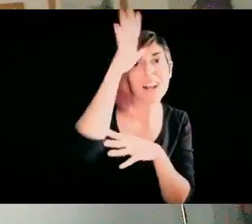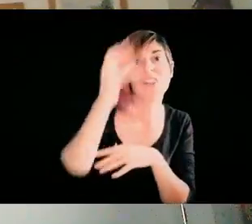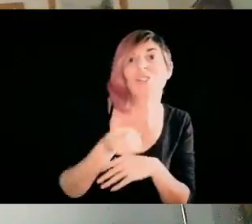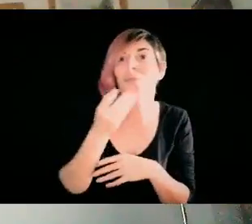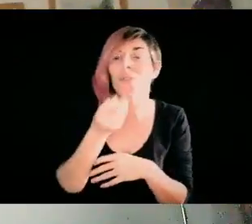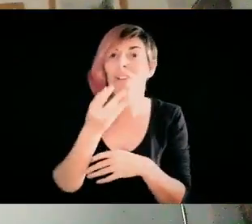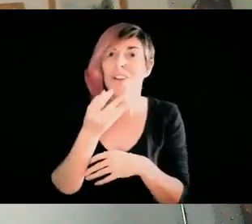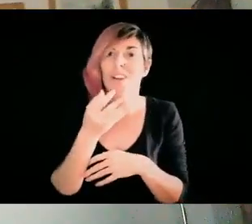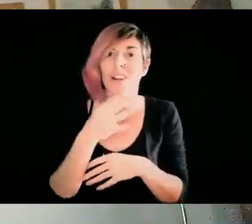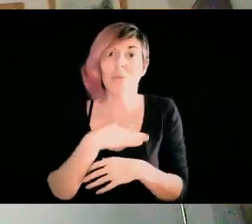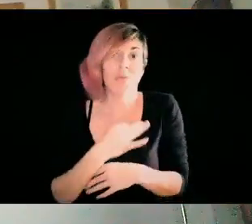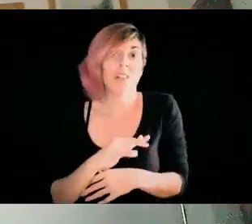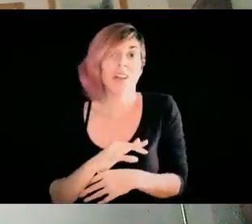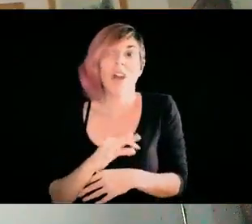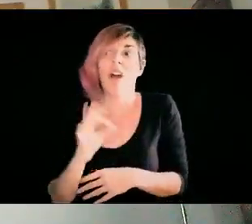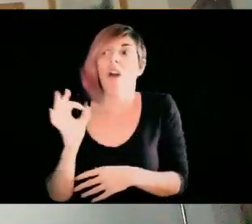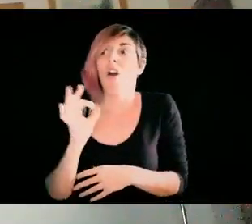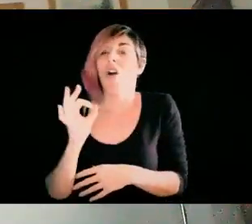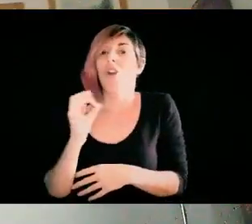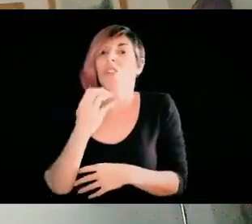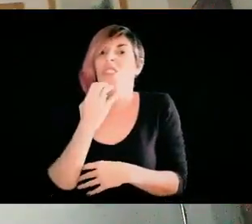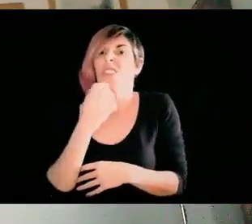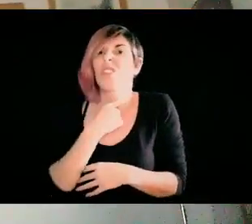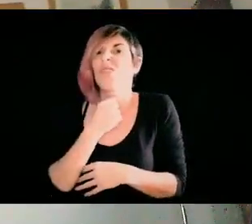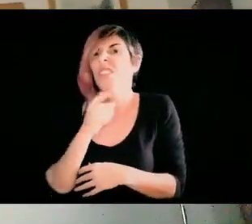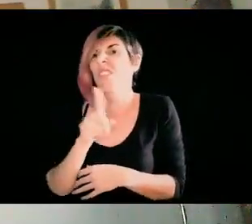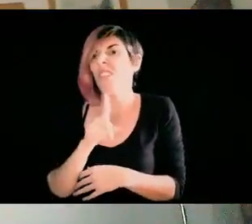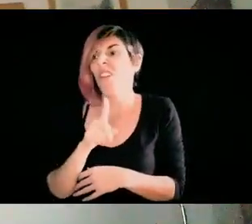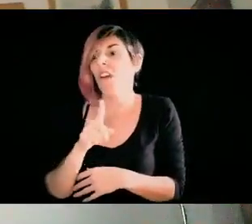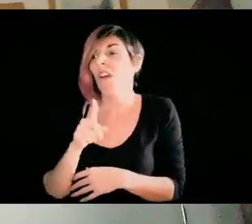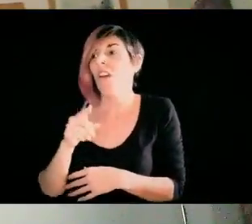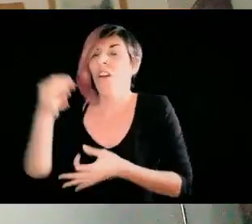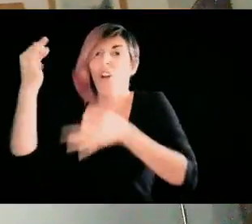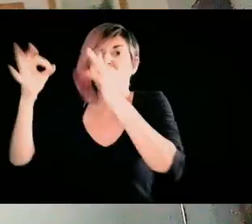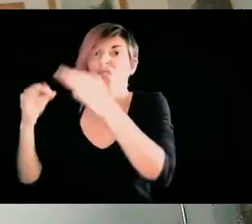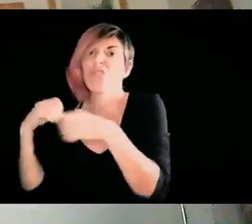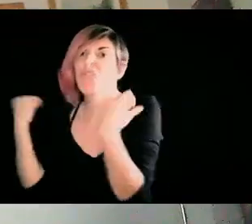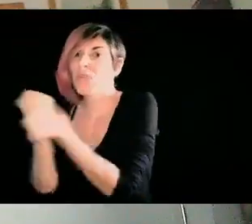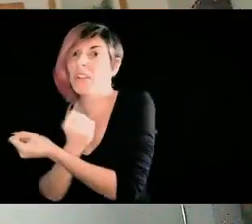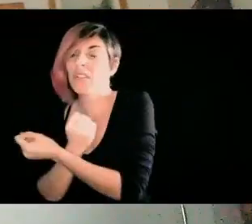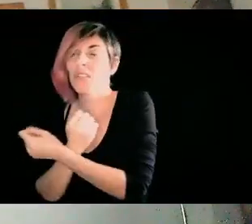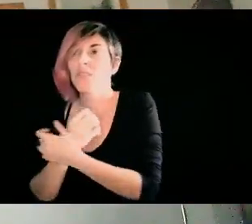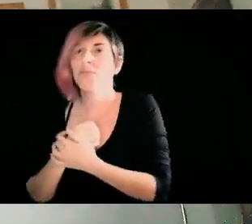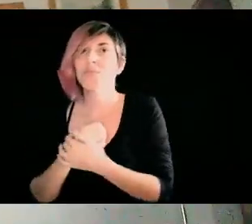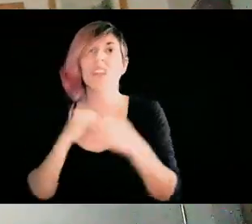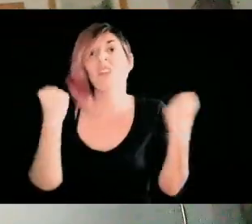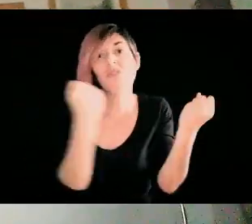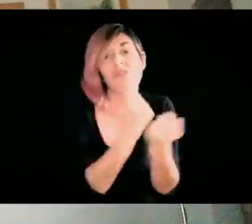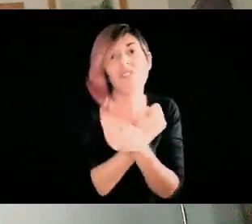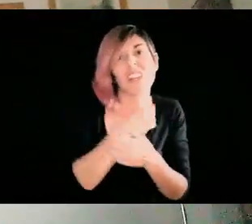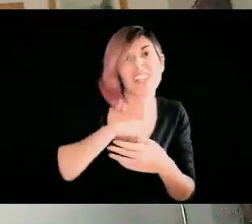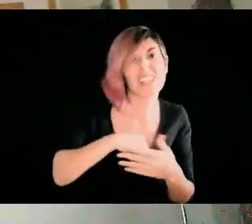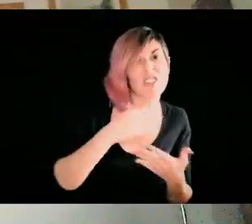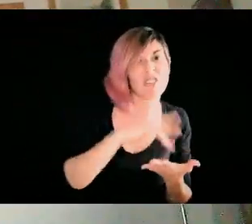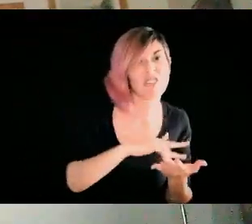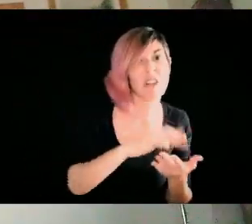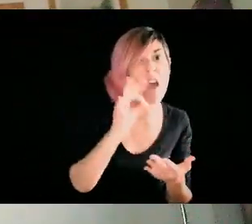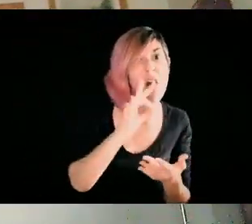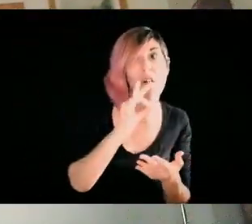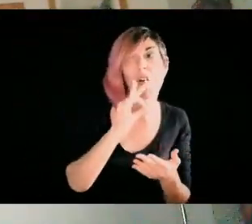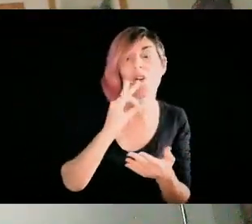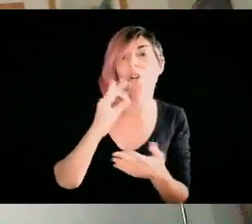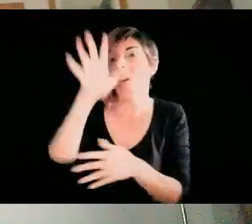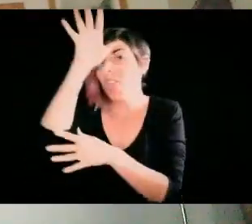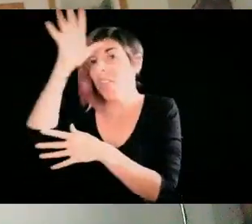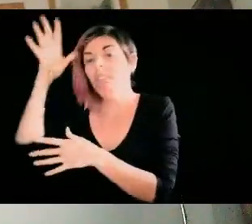primavera, y las emociones que no nos gustan, que podrían ser el otoño o podría ser el invierno. Hay momentos de frío interior,